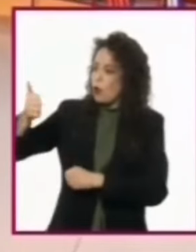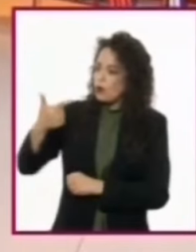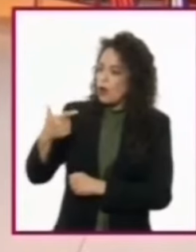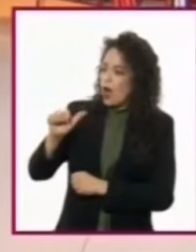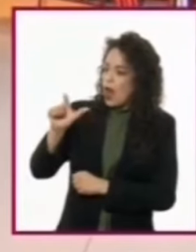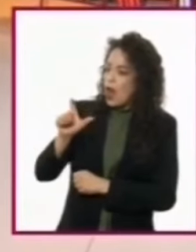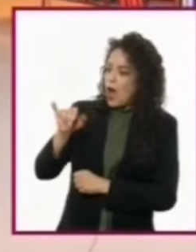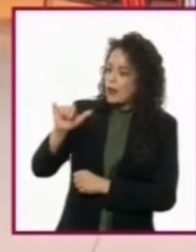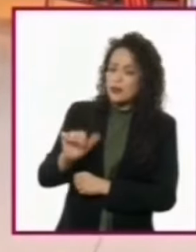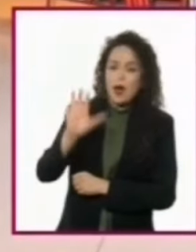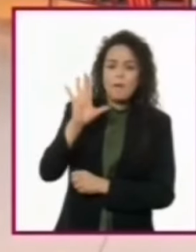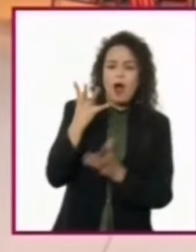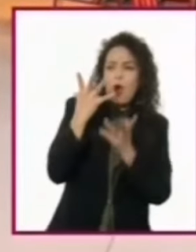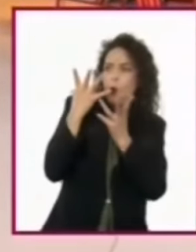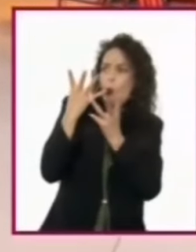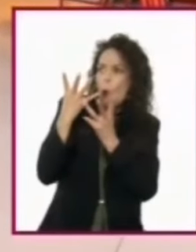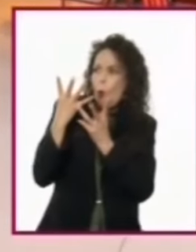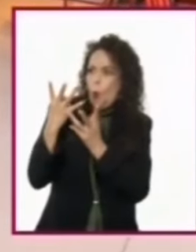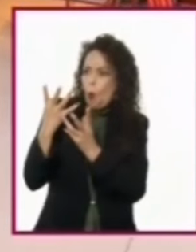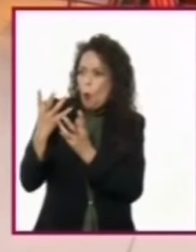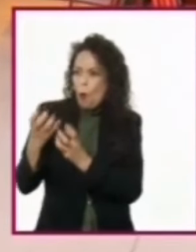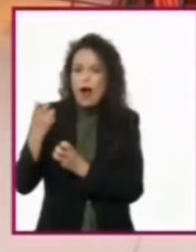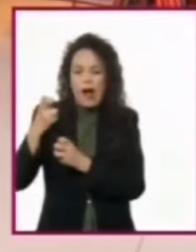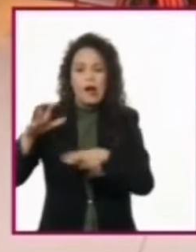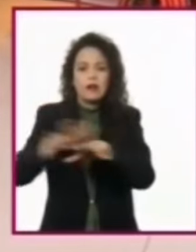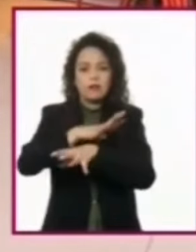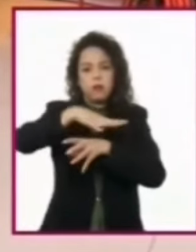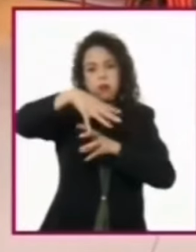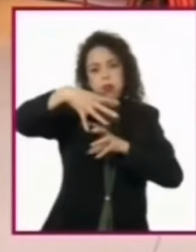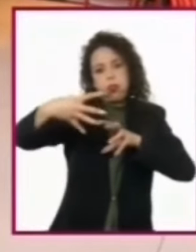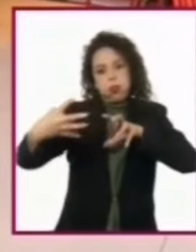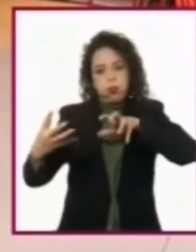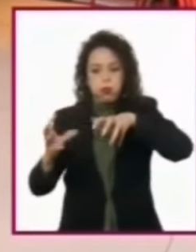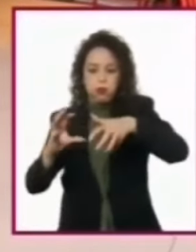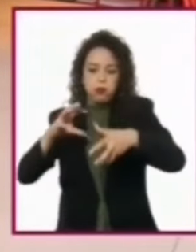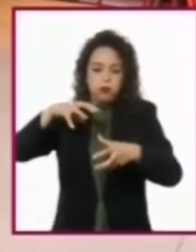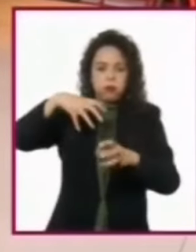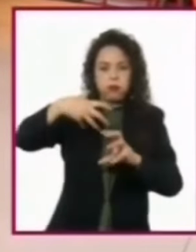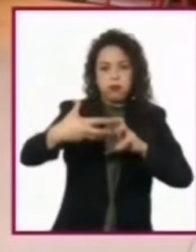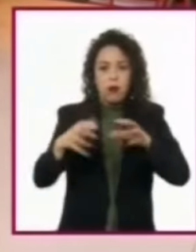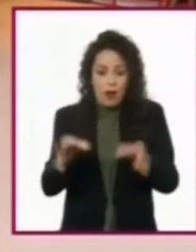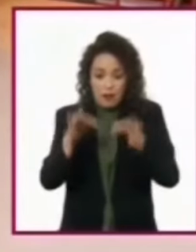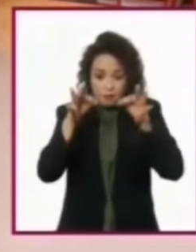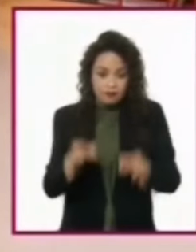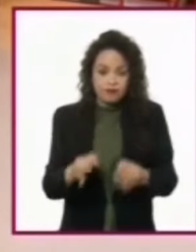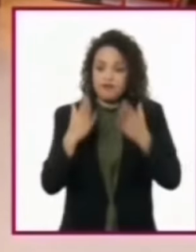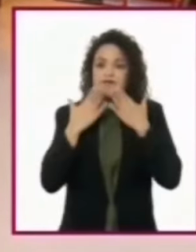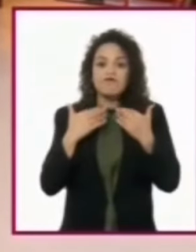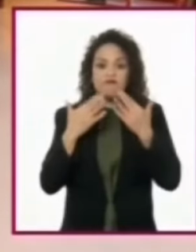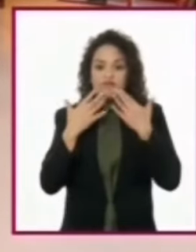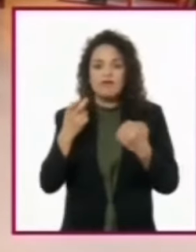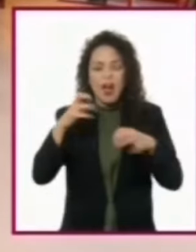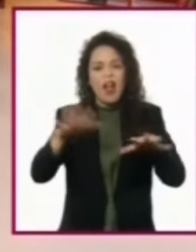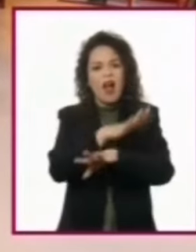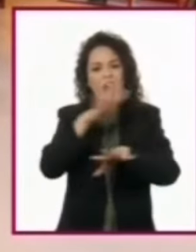si se tratara de una fuerza invisible que la altera y provoca en ella esta inestabilidad o peculiar